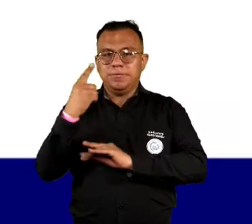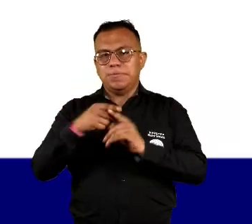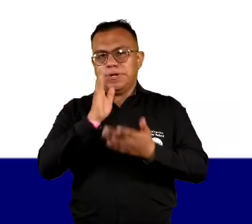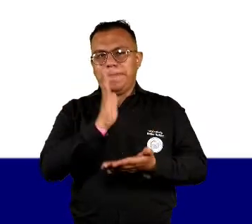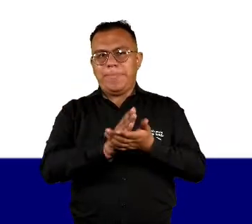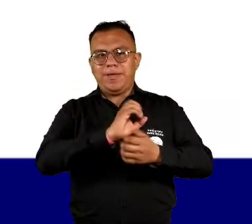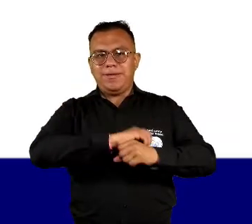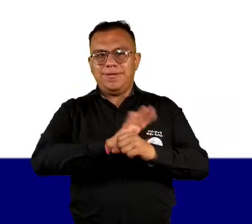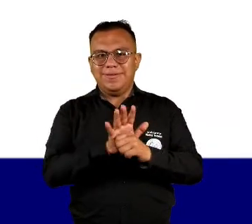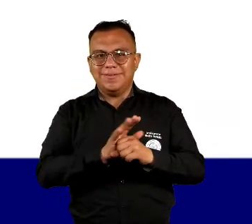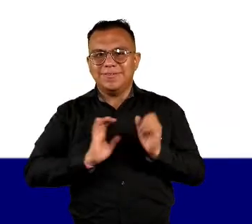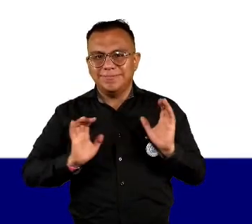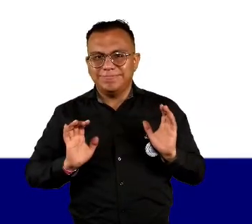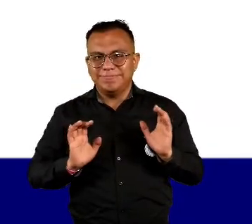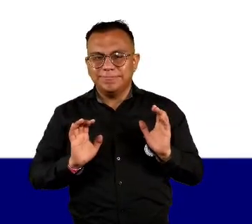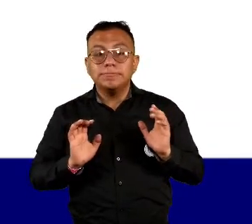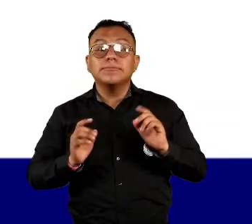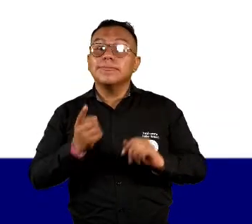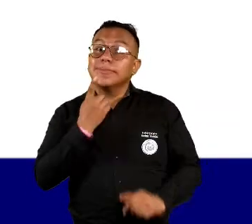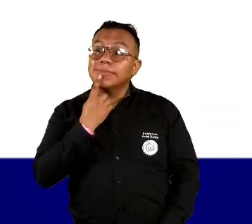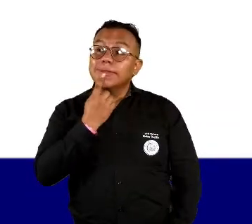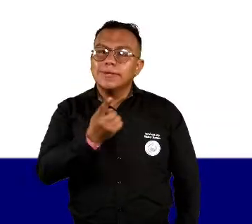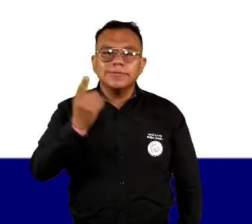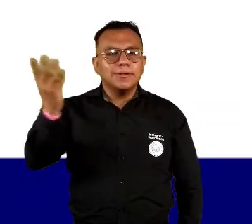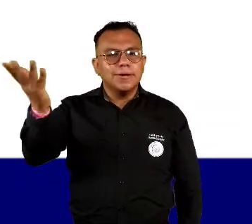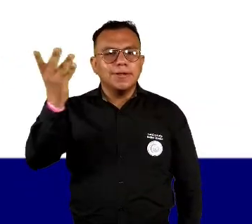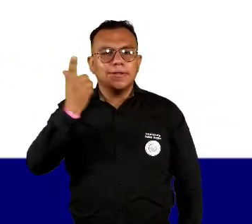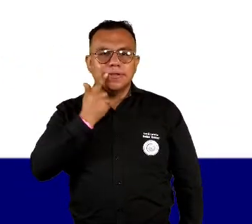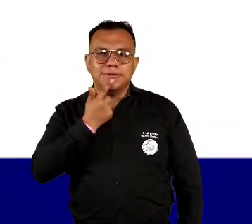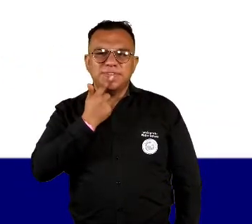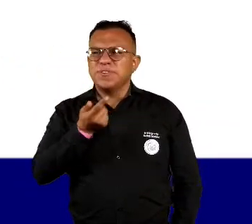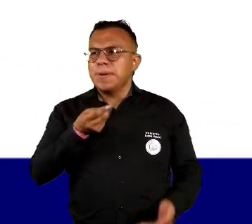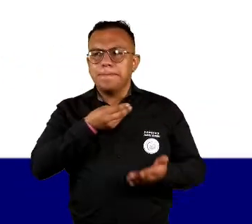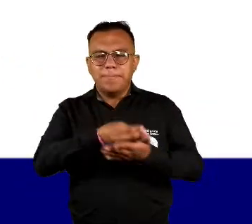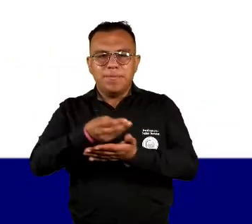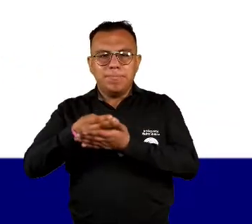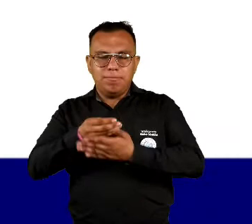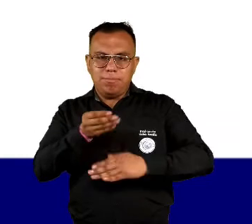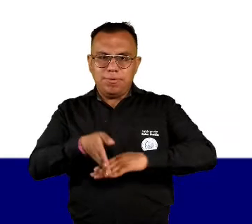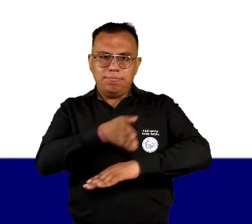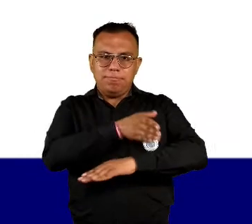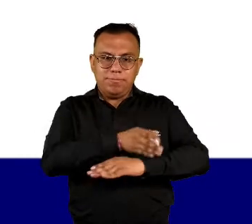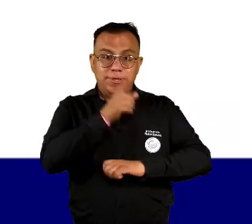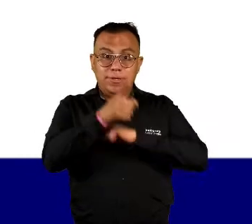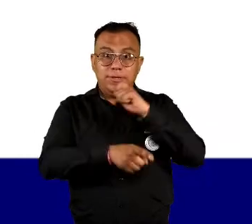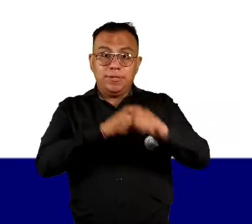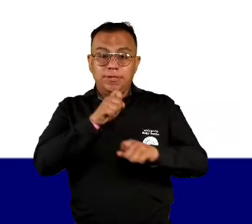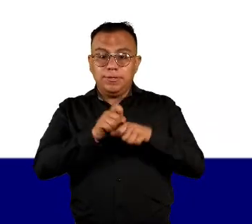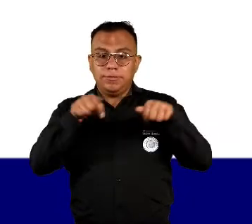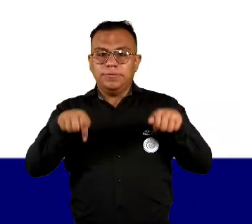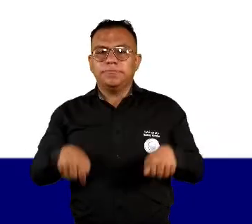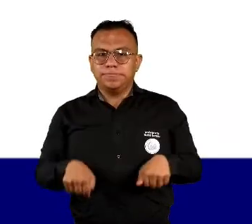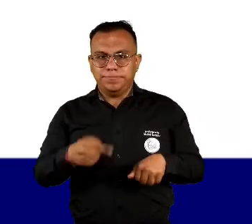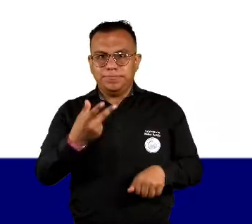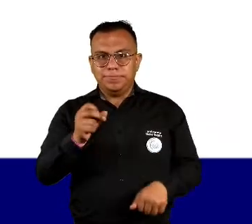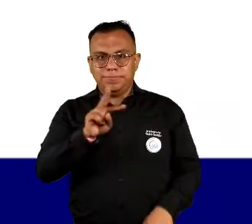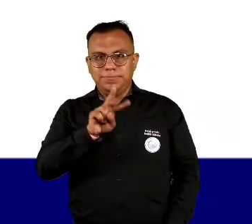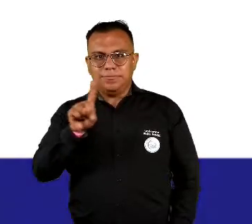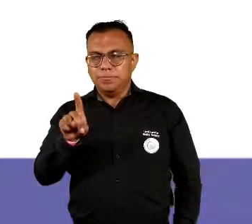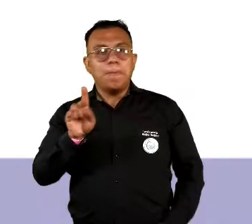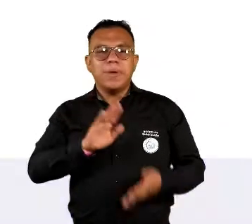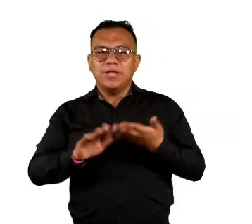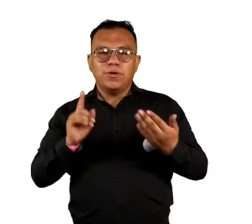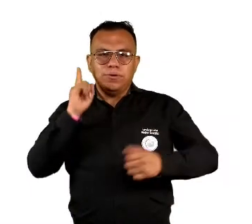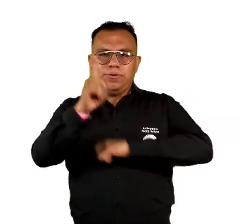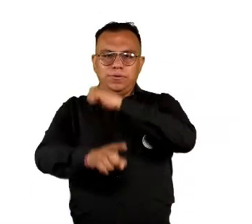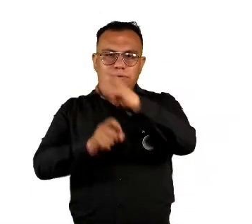pandemia se dice que la facturación que se esperaba para este año para el año que viene Perdón